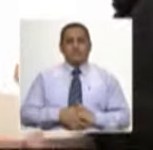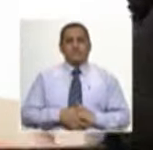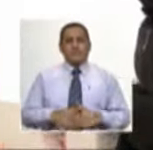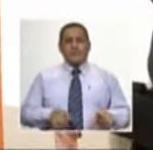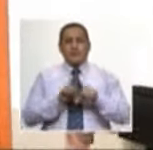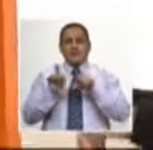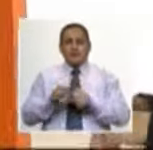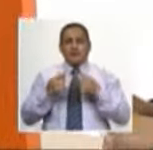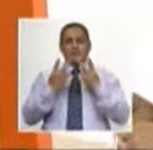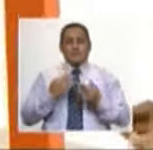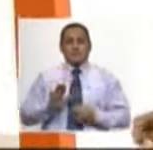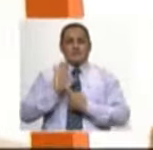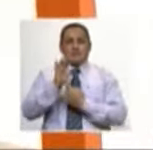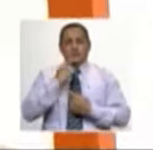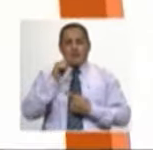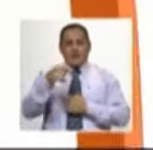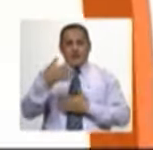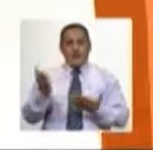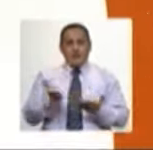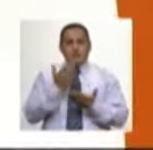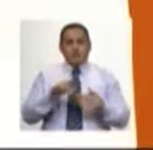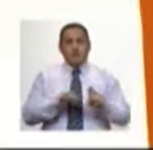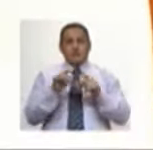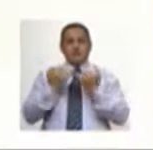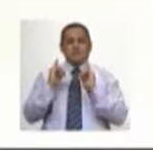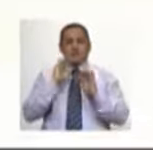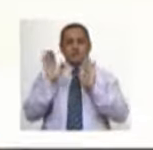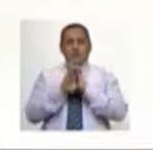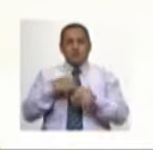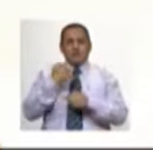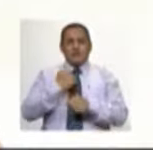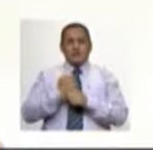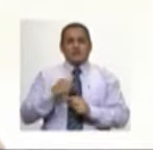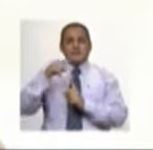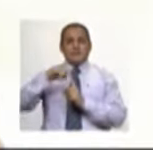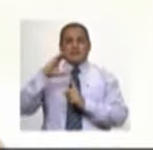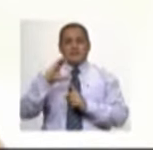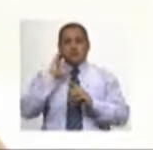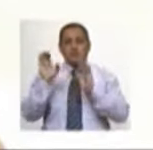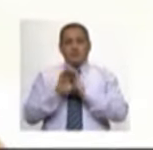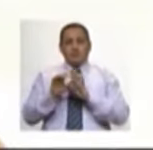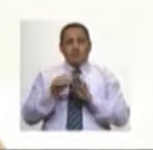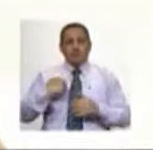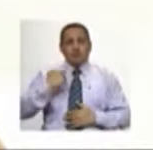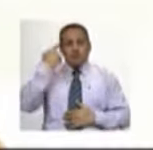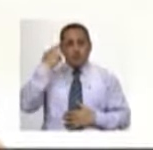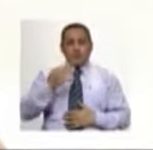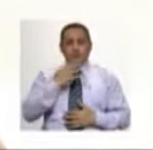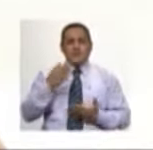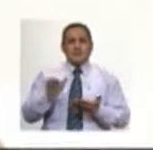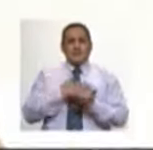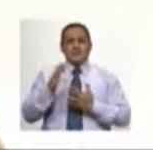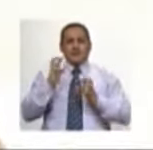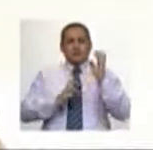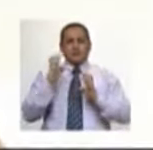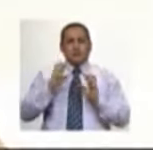lo que en realidad planteamos allí. Mire usted, independientemente de la labor del Tribunal Constitucional, que creo nadie duda